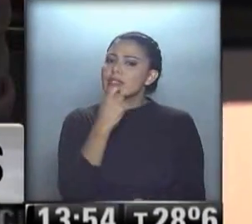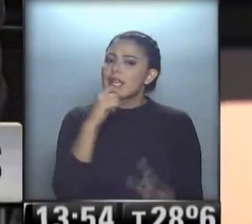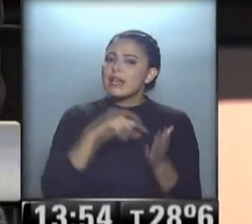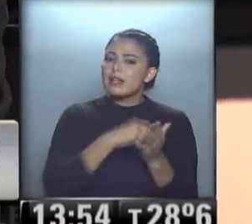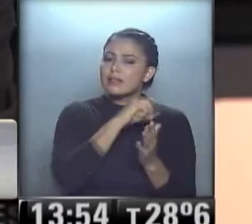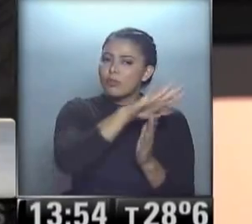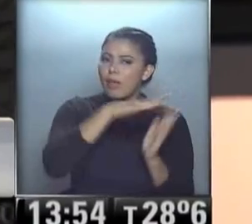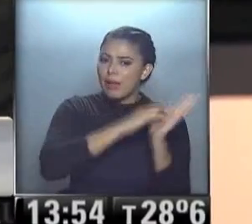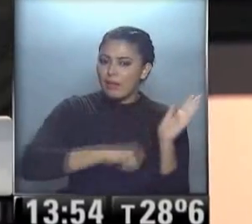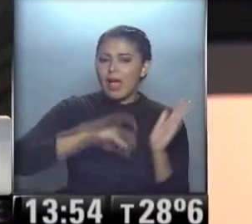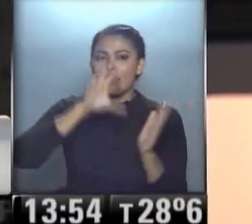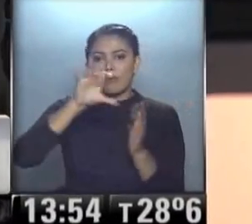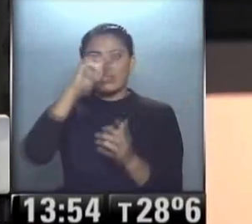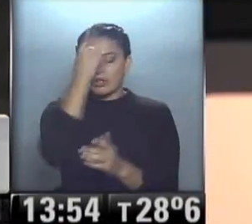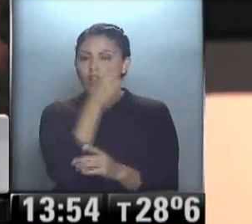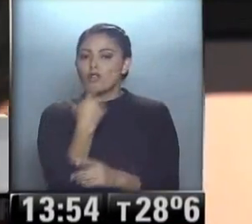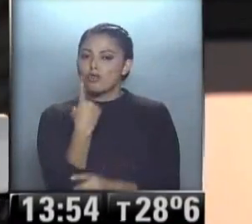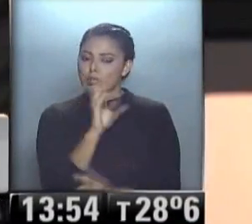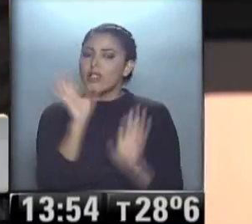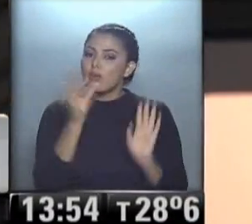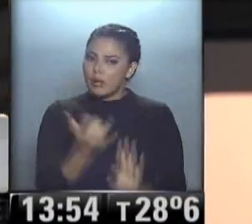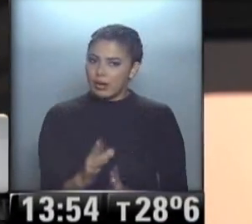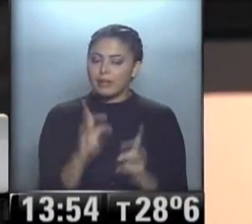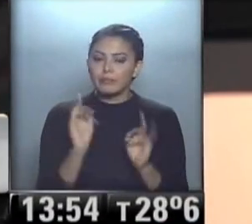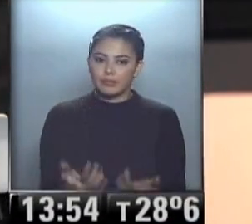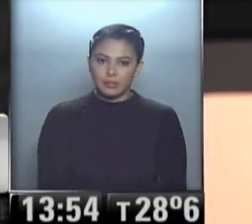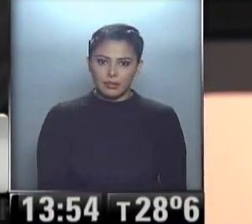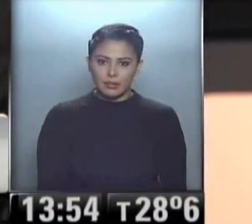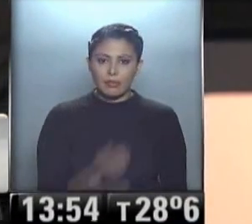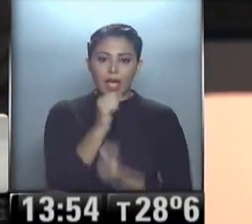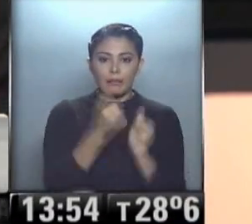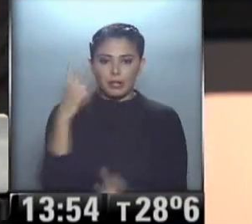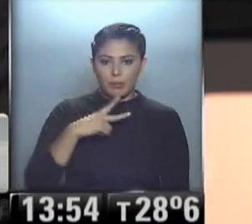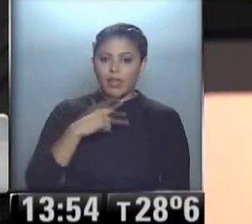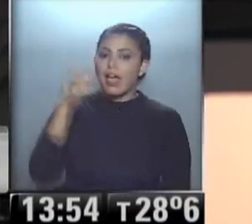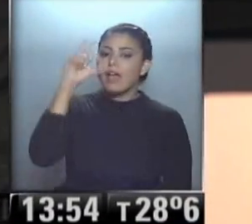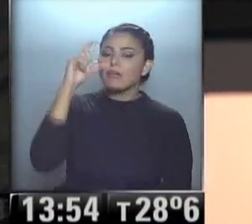valla Blanca provincia o nación Pero existe y también obviamente de empresas privadas Emilio gracias